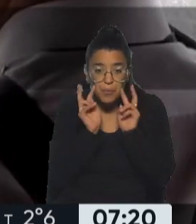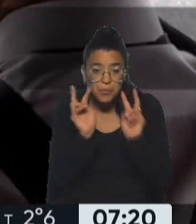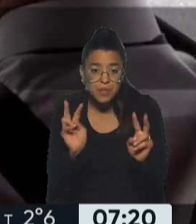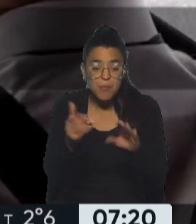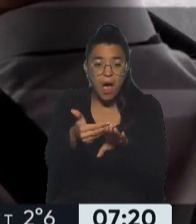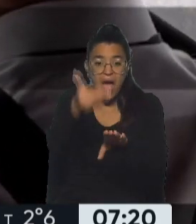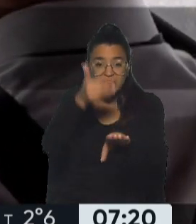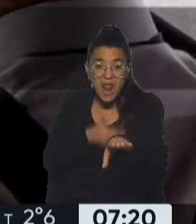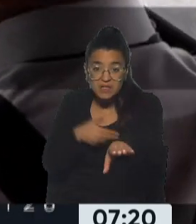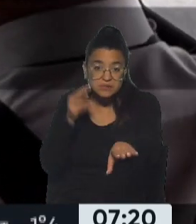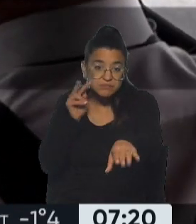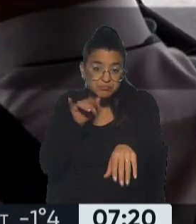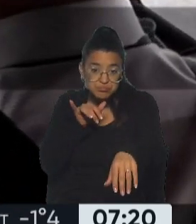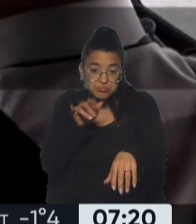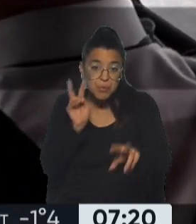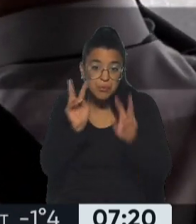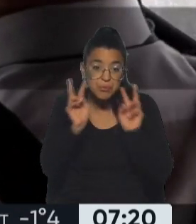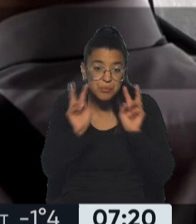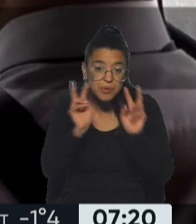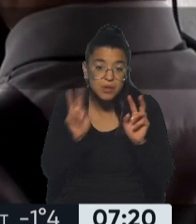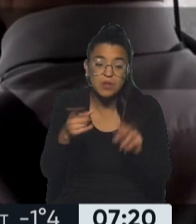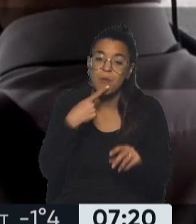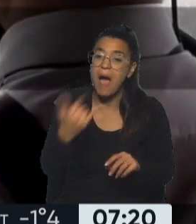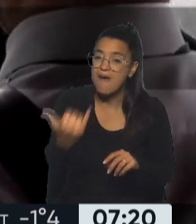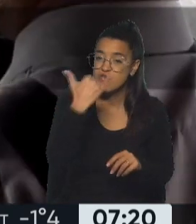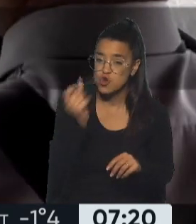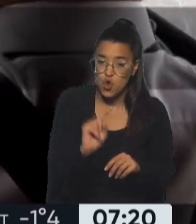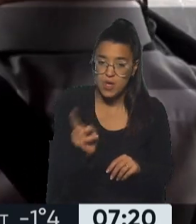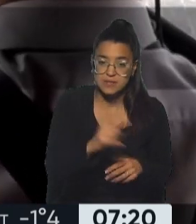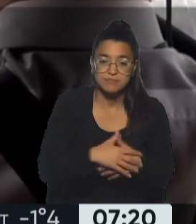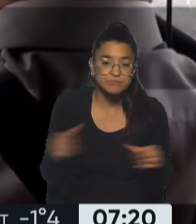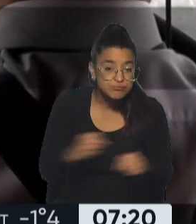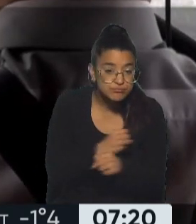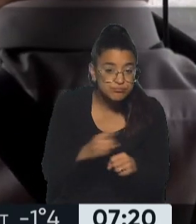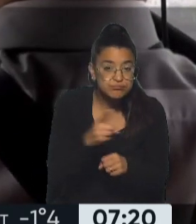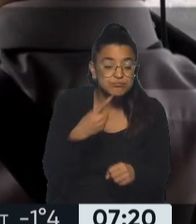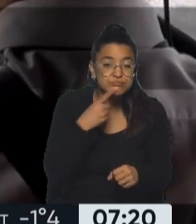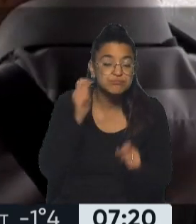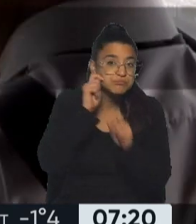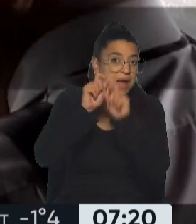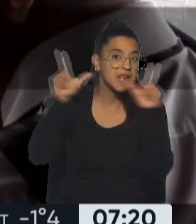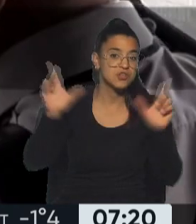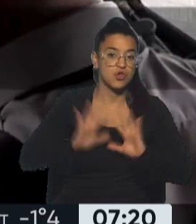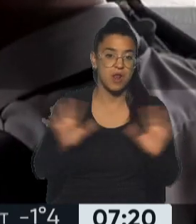venimos atrás de ustedes, ¿eh? Pero tres veces apareció y no tiene pinta de avión. Para corroborar que no fue nuestra imaginación nomás.